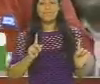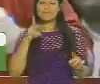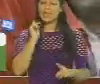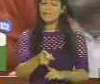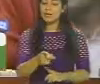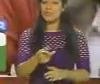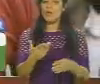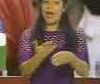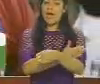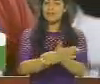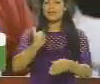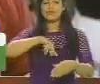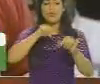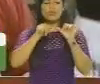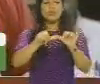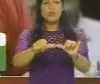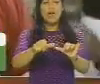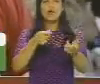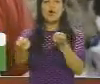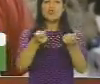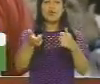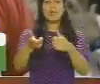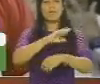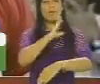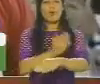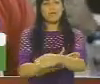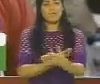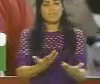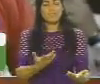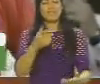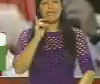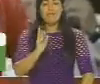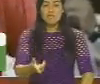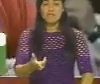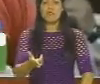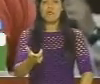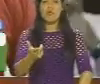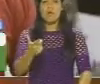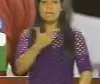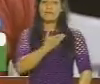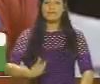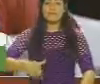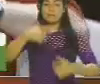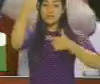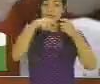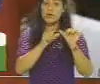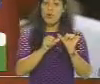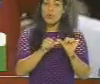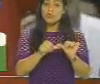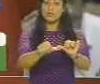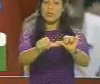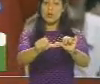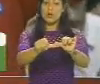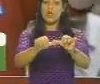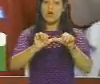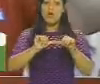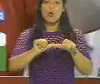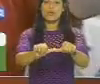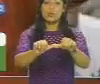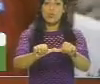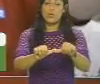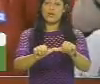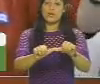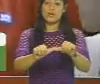necesario mantener los espacios de poder. Para eso es necesario que nuestro líder y presidente traspase la barrera o